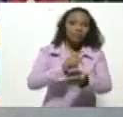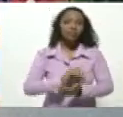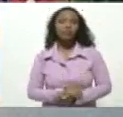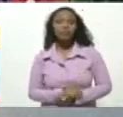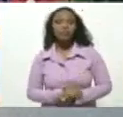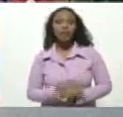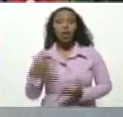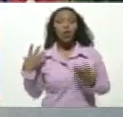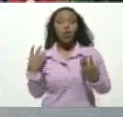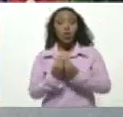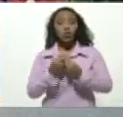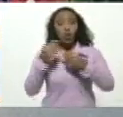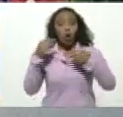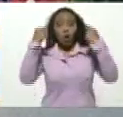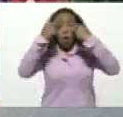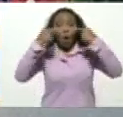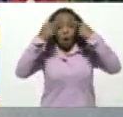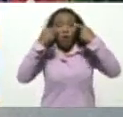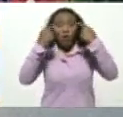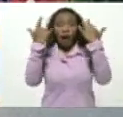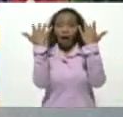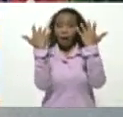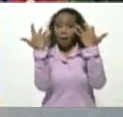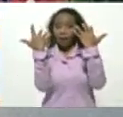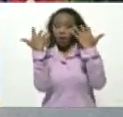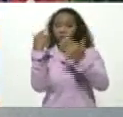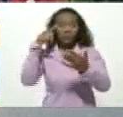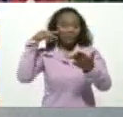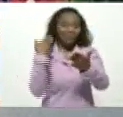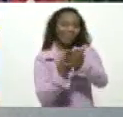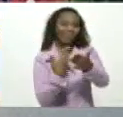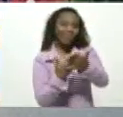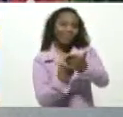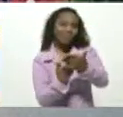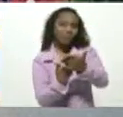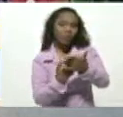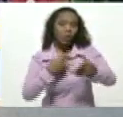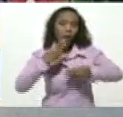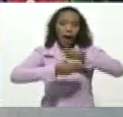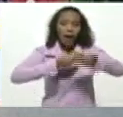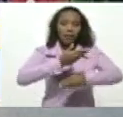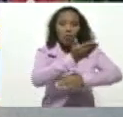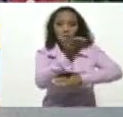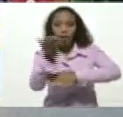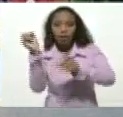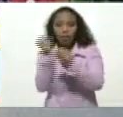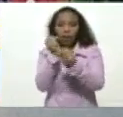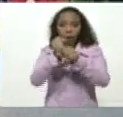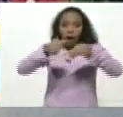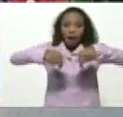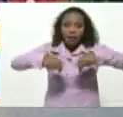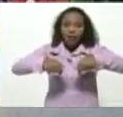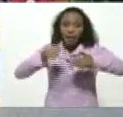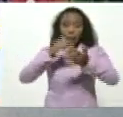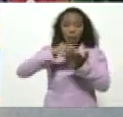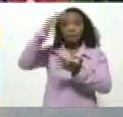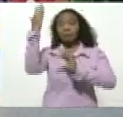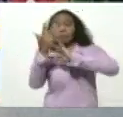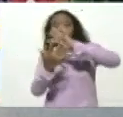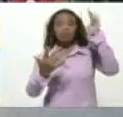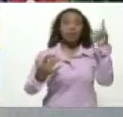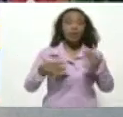con nuestros ojos y nuestras manos, comprobar lo que producen ustedes en este milagro